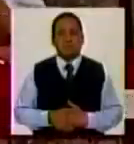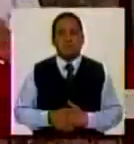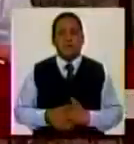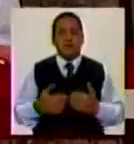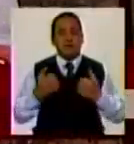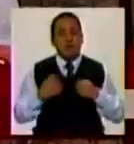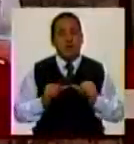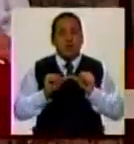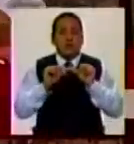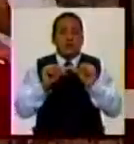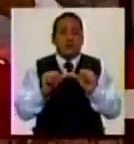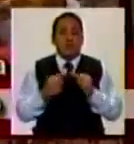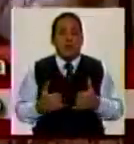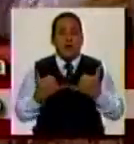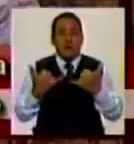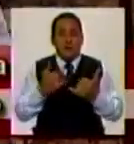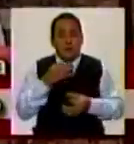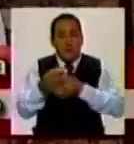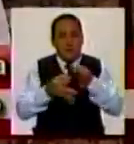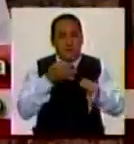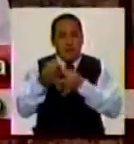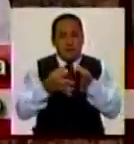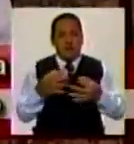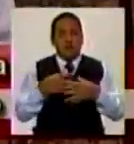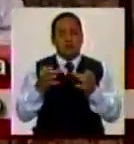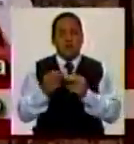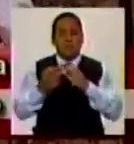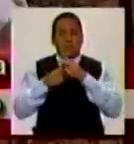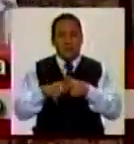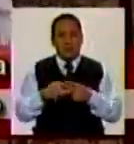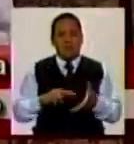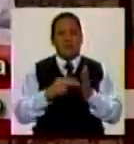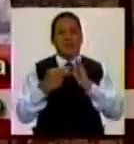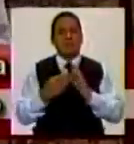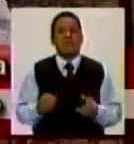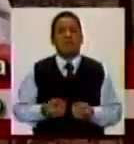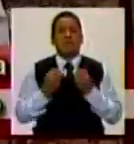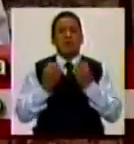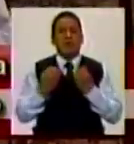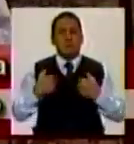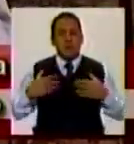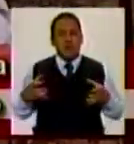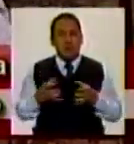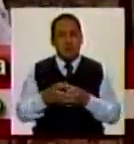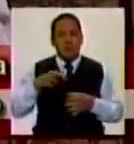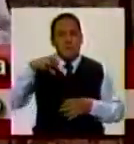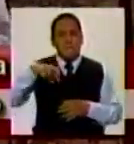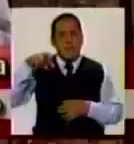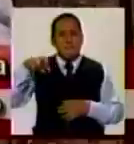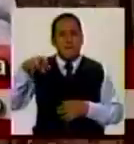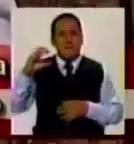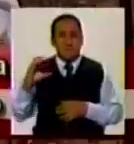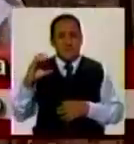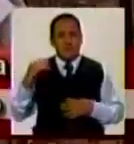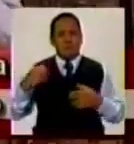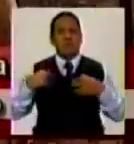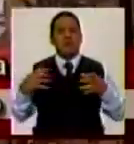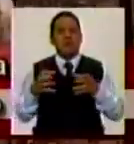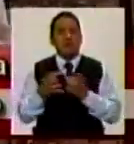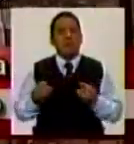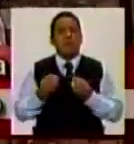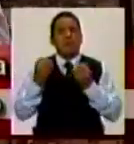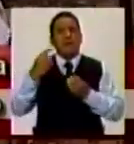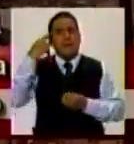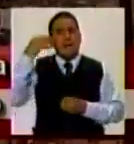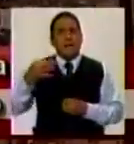sigo con el hilo de lo que había empezado, que era ¿por qué el PPC ha puesto su opinión en que 40